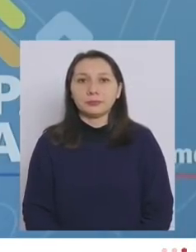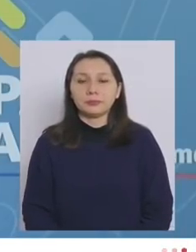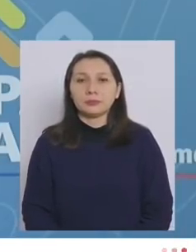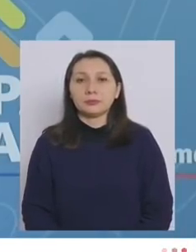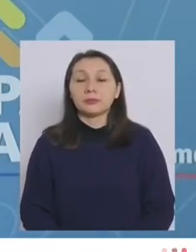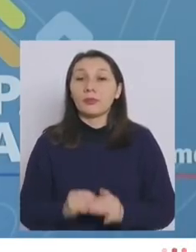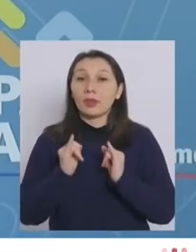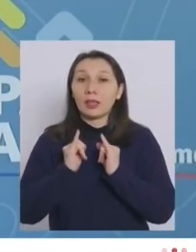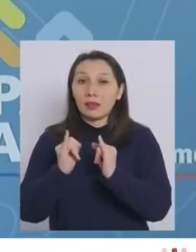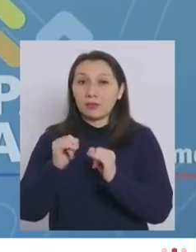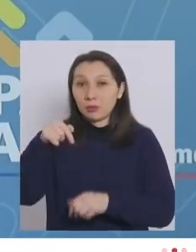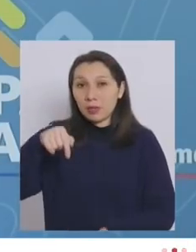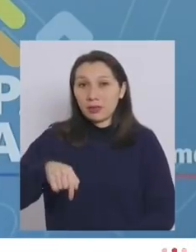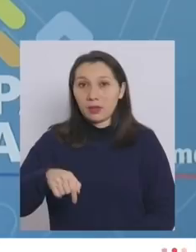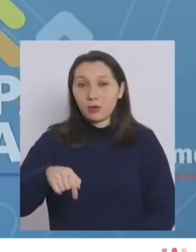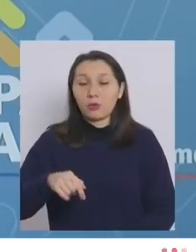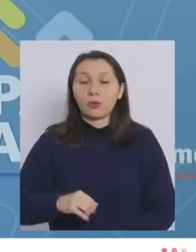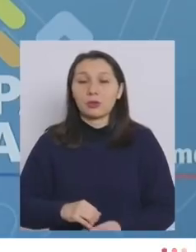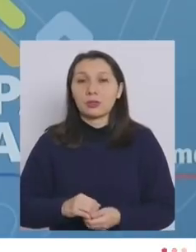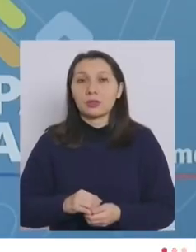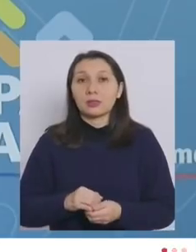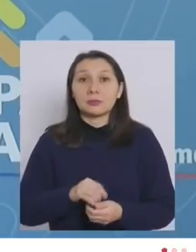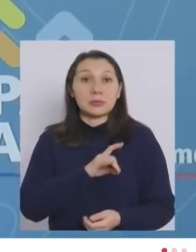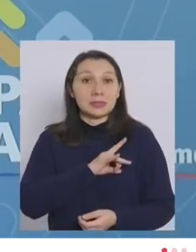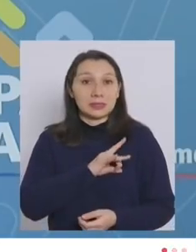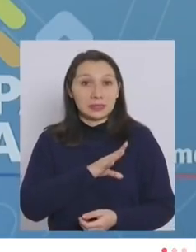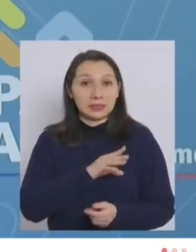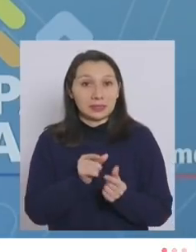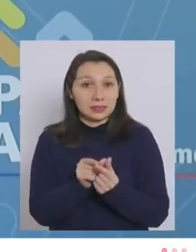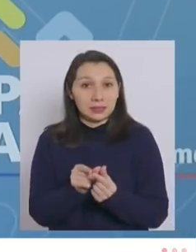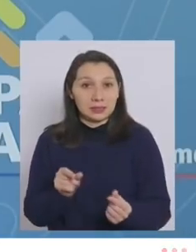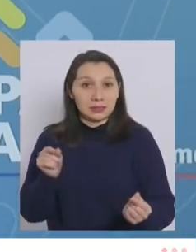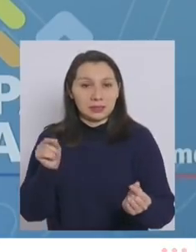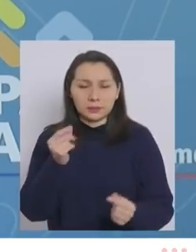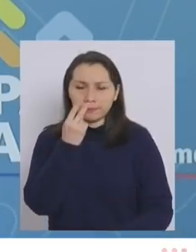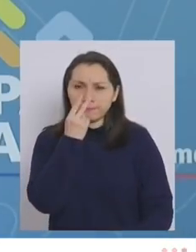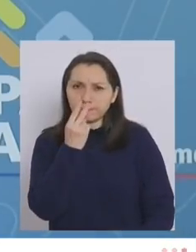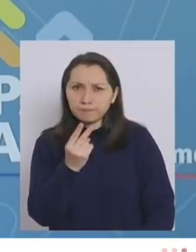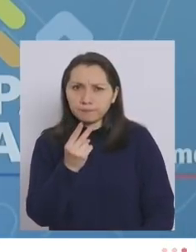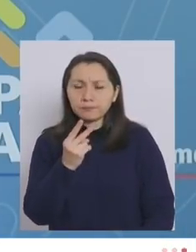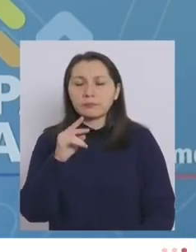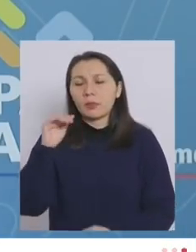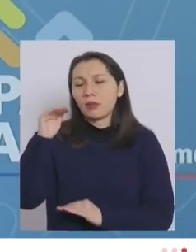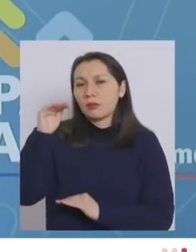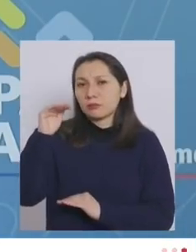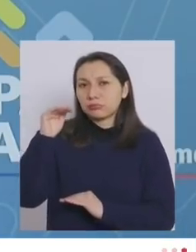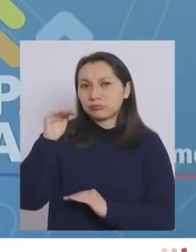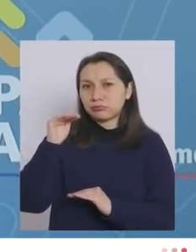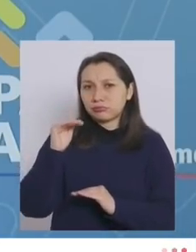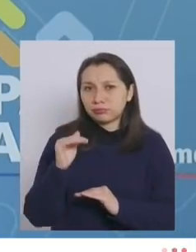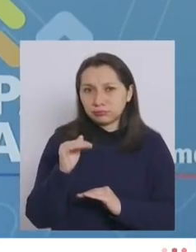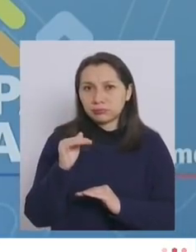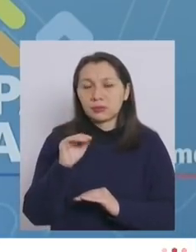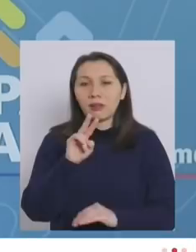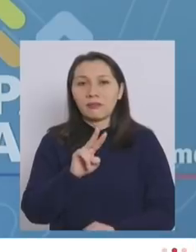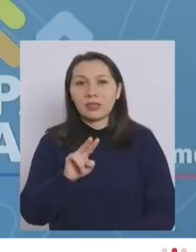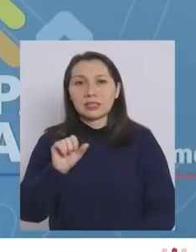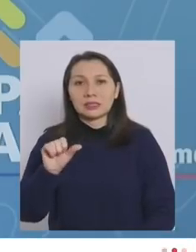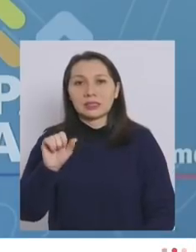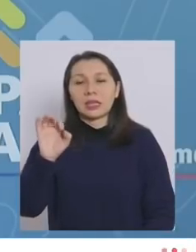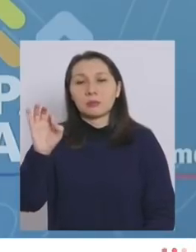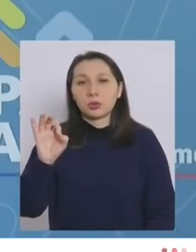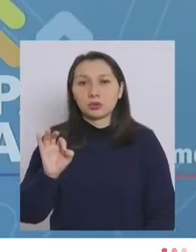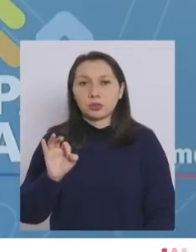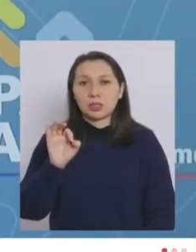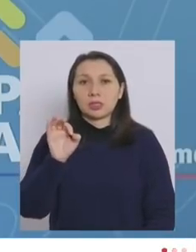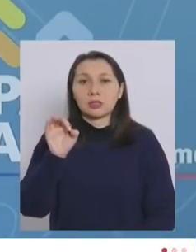En el reporte de hoy, a nivel nacional, se observa una caída del 26%